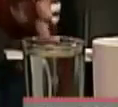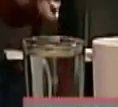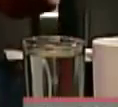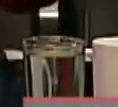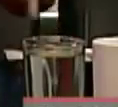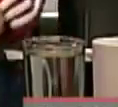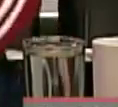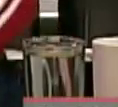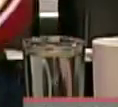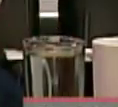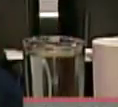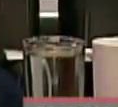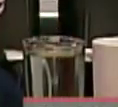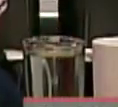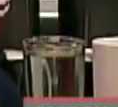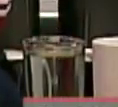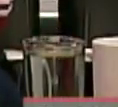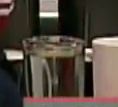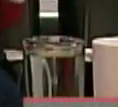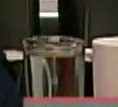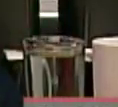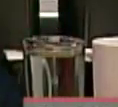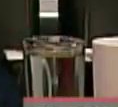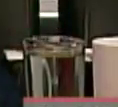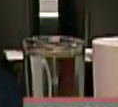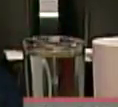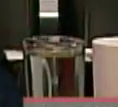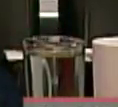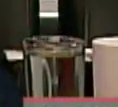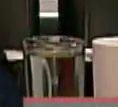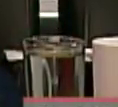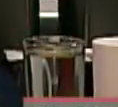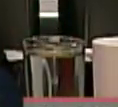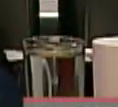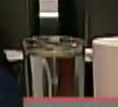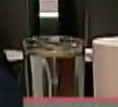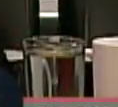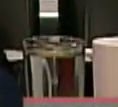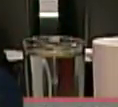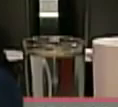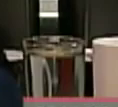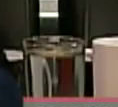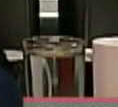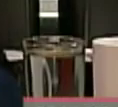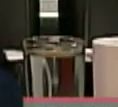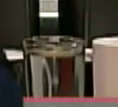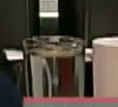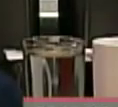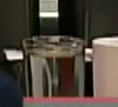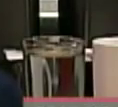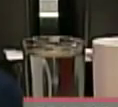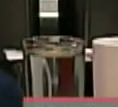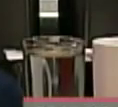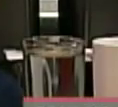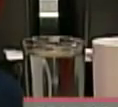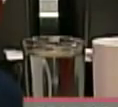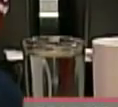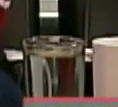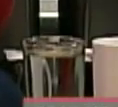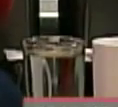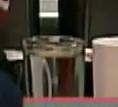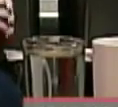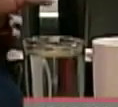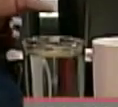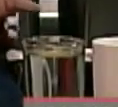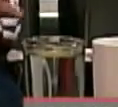16 días. Para que la gente tomara en cuenta que se estaba quemando el pulmón de la humanidad, el pulmón del planeta. Y